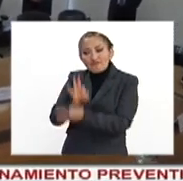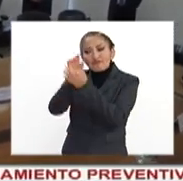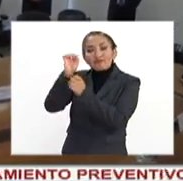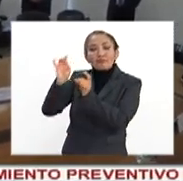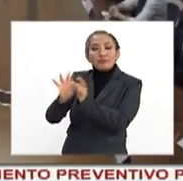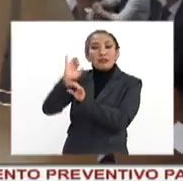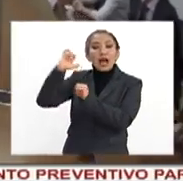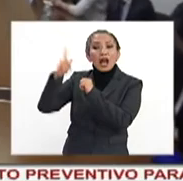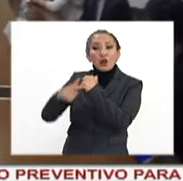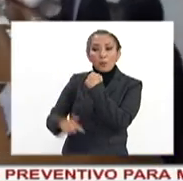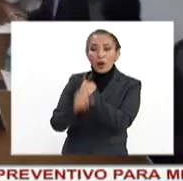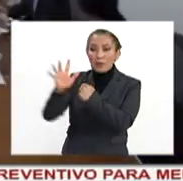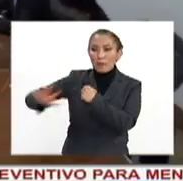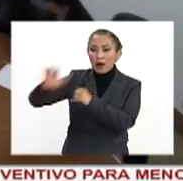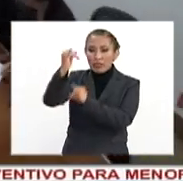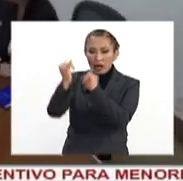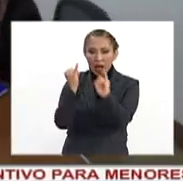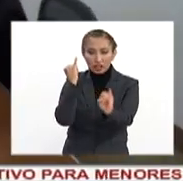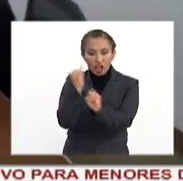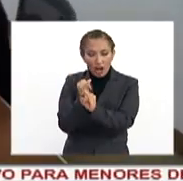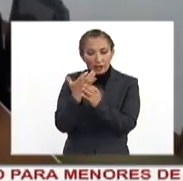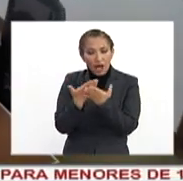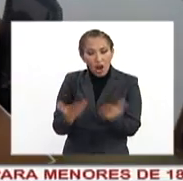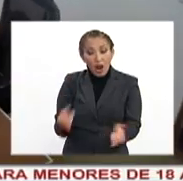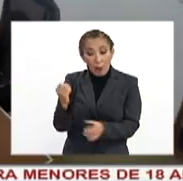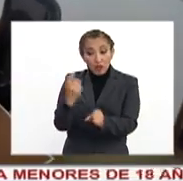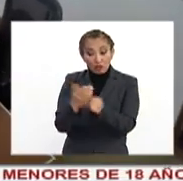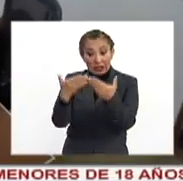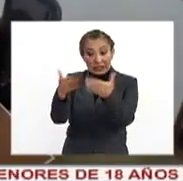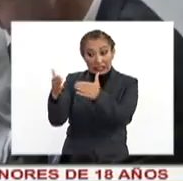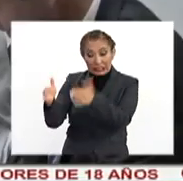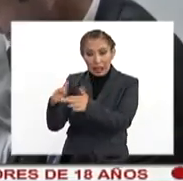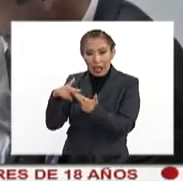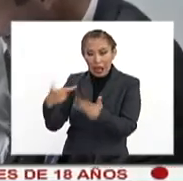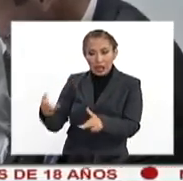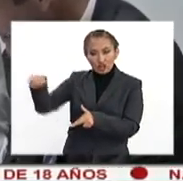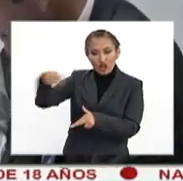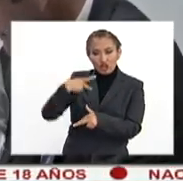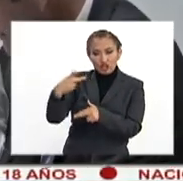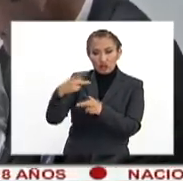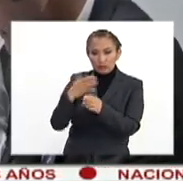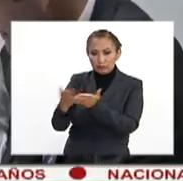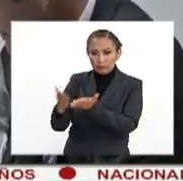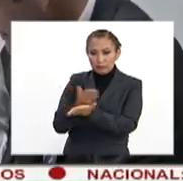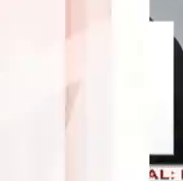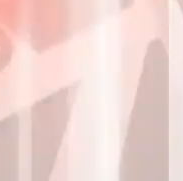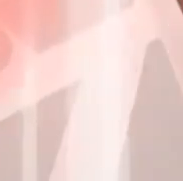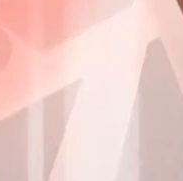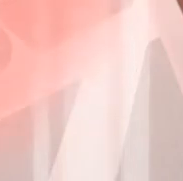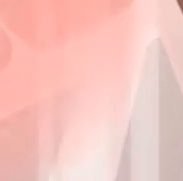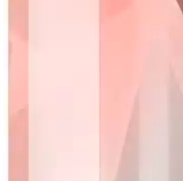frente a los desafíos del contexto internacional y que abra nuevas oportunidades en la relación entre ambas partes.